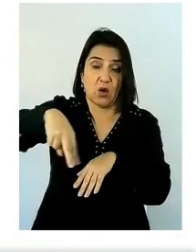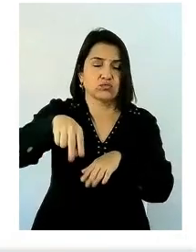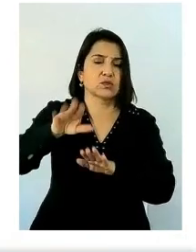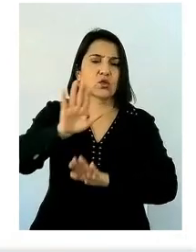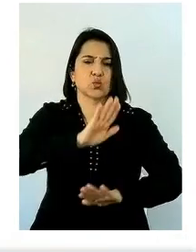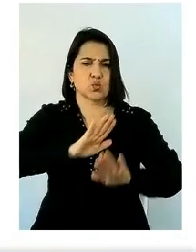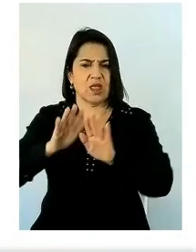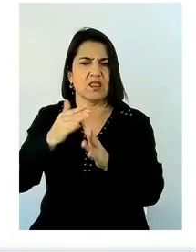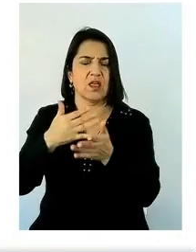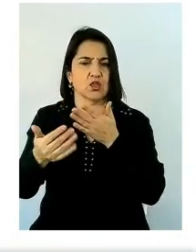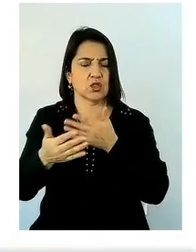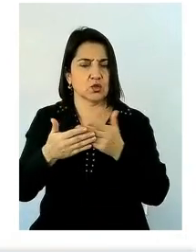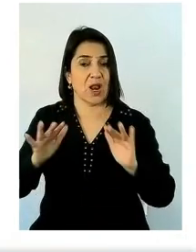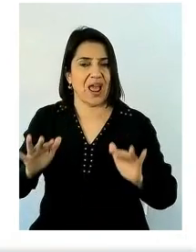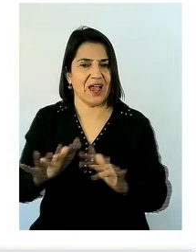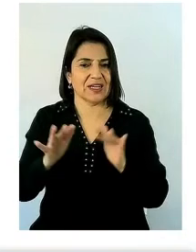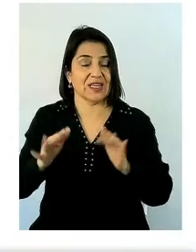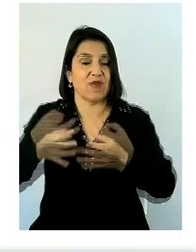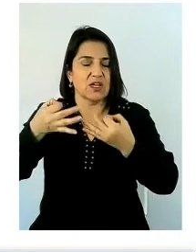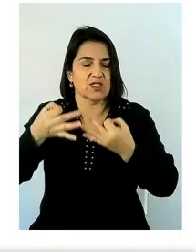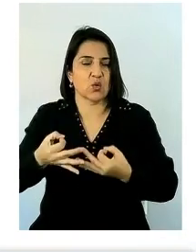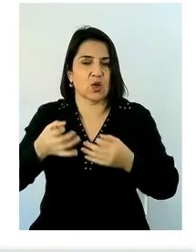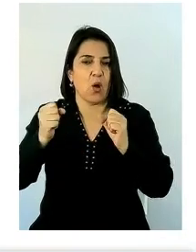y segura, pueda dar